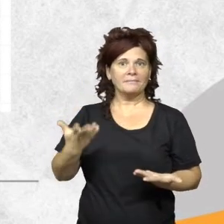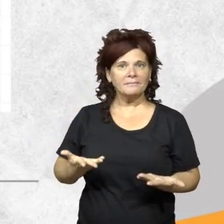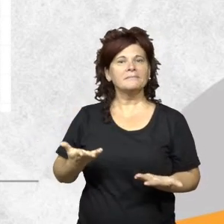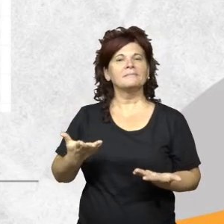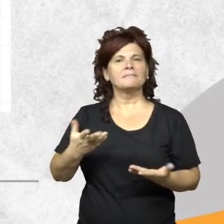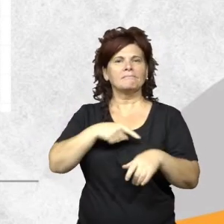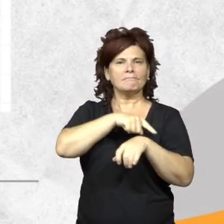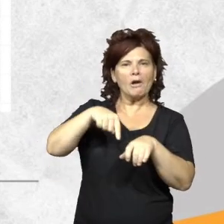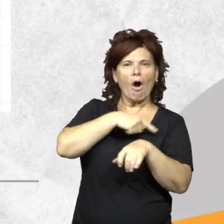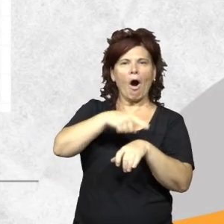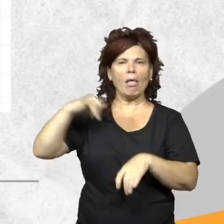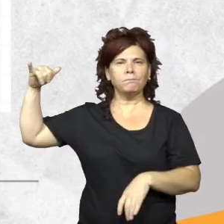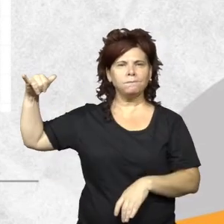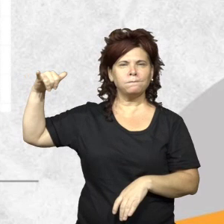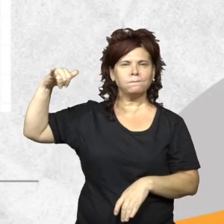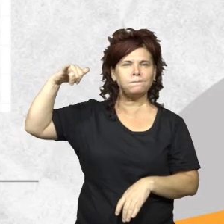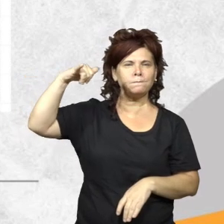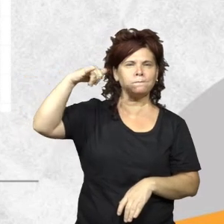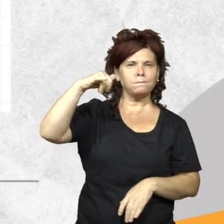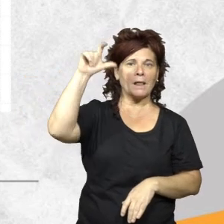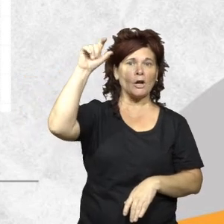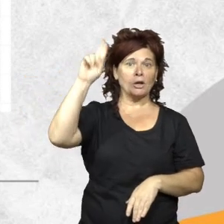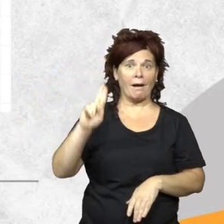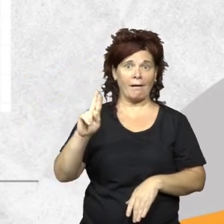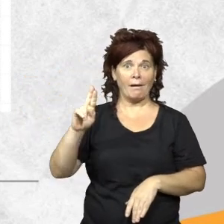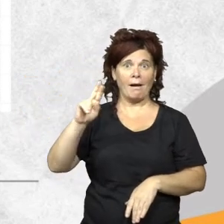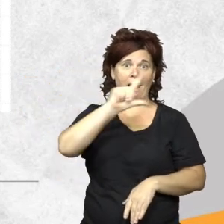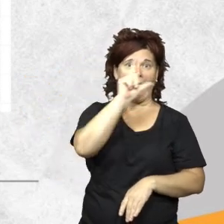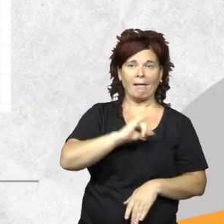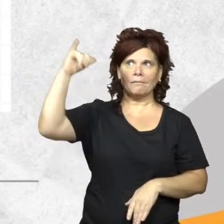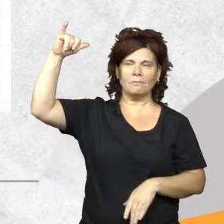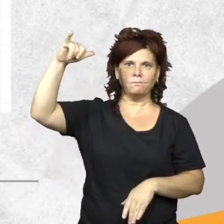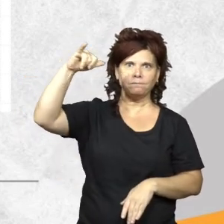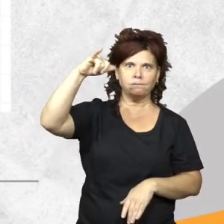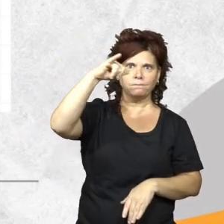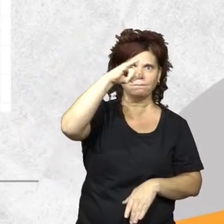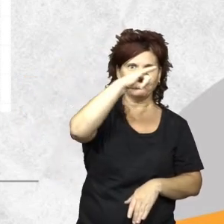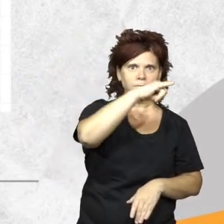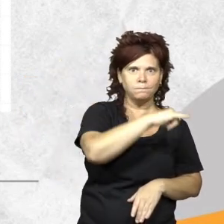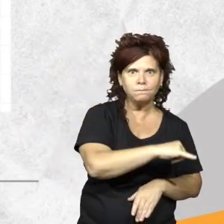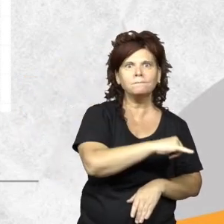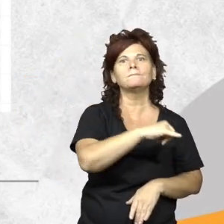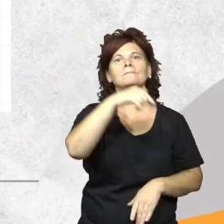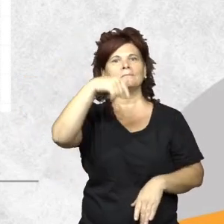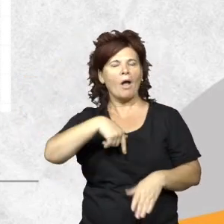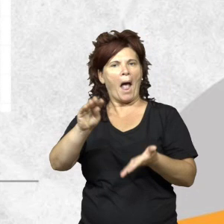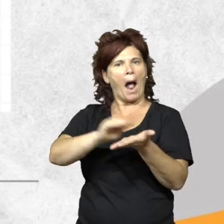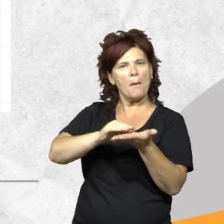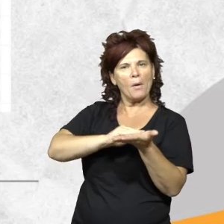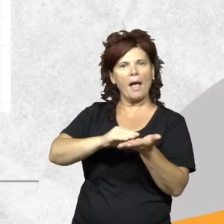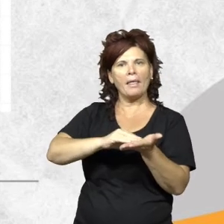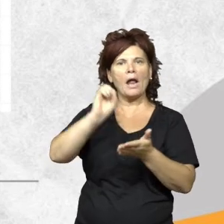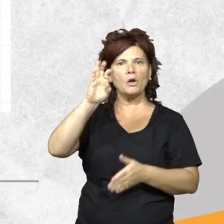de vuelo, que yo vengo de Costa Rica, llegué en la madrugada, la culpable de que yo esté aquí hoy es la abogada Natalia Langer,